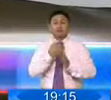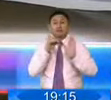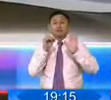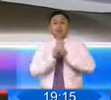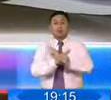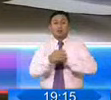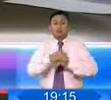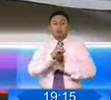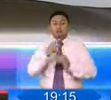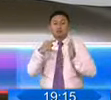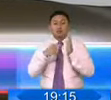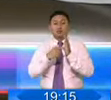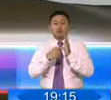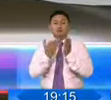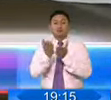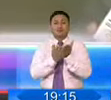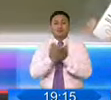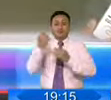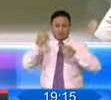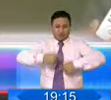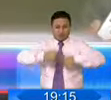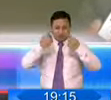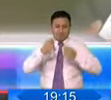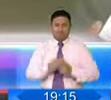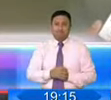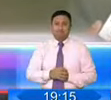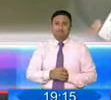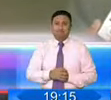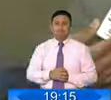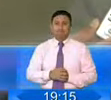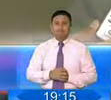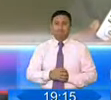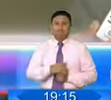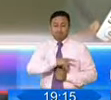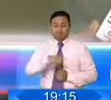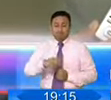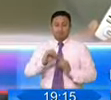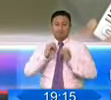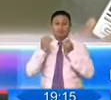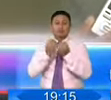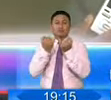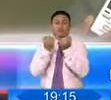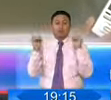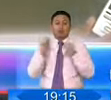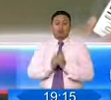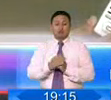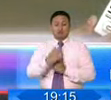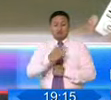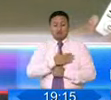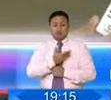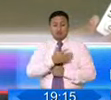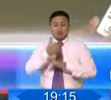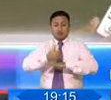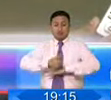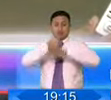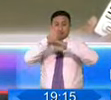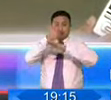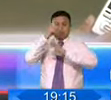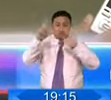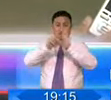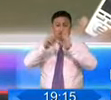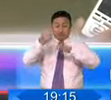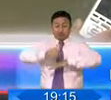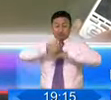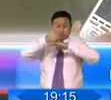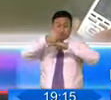interpuesta a la tasa de servicio aduanero. La Corte Nacional de Justicia, como un organismo independiente y siendo nuestro máximo tribunal de legalidad, nos